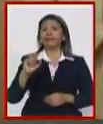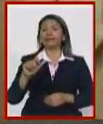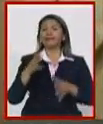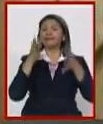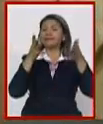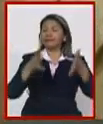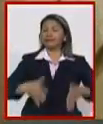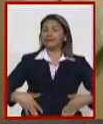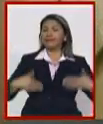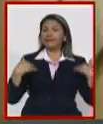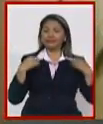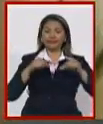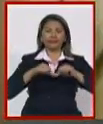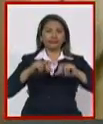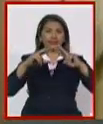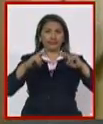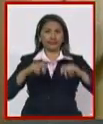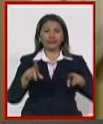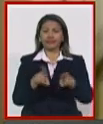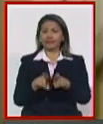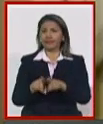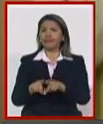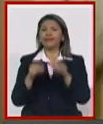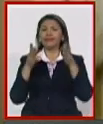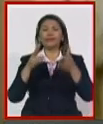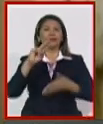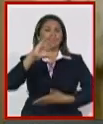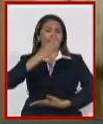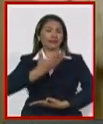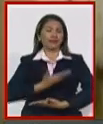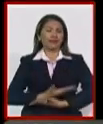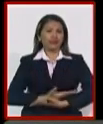vida en circunstancias que ahora se investigan y también deja a sus